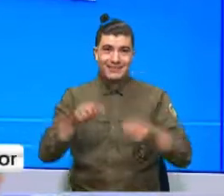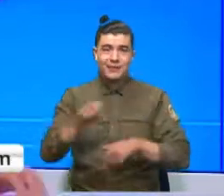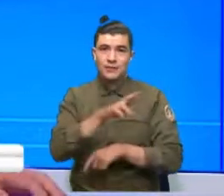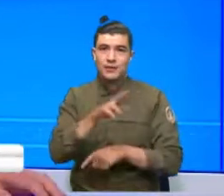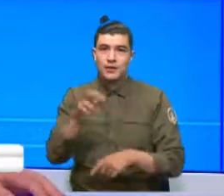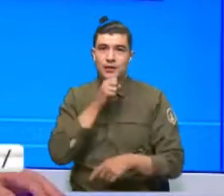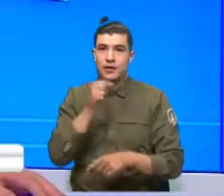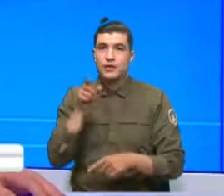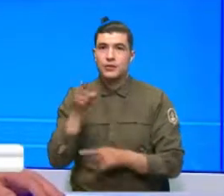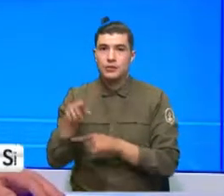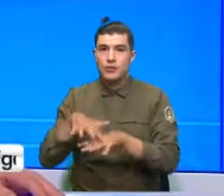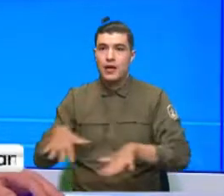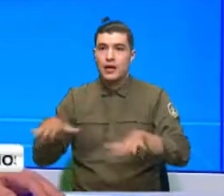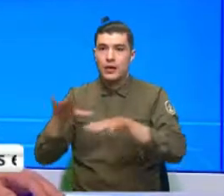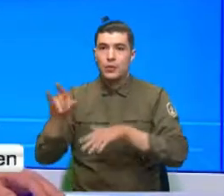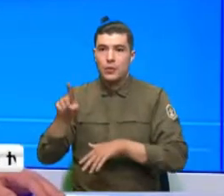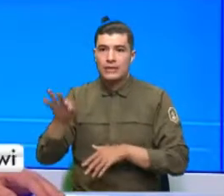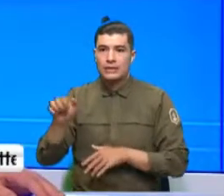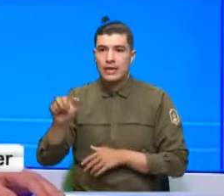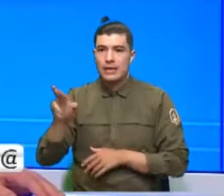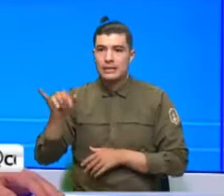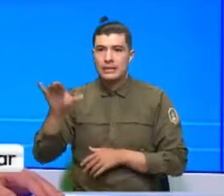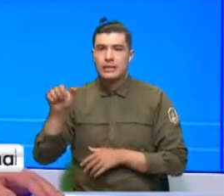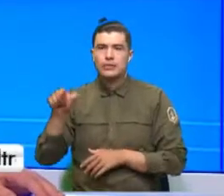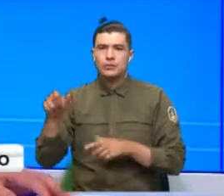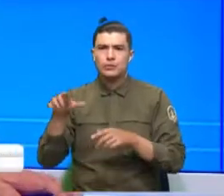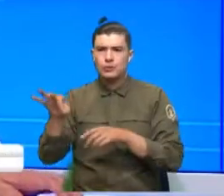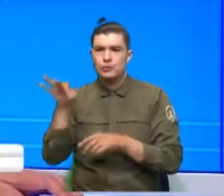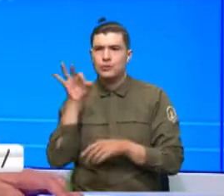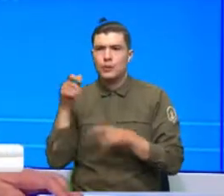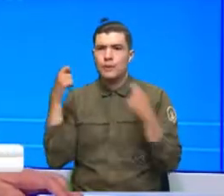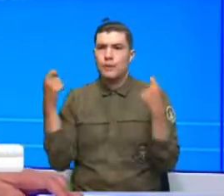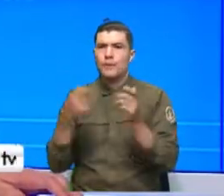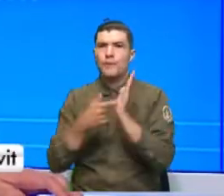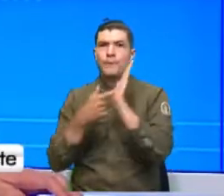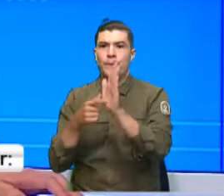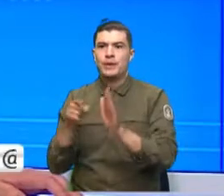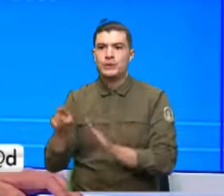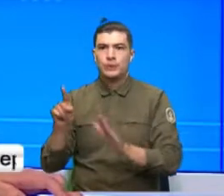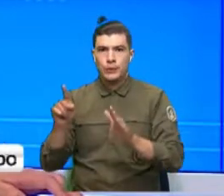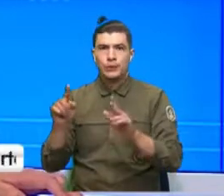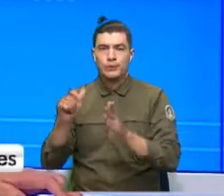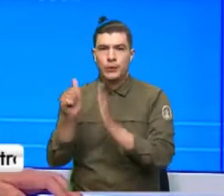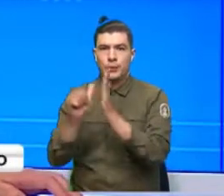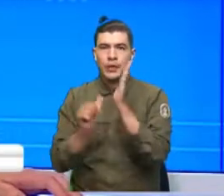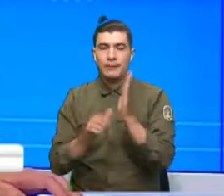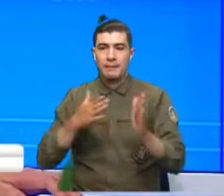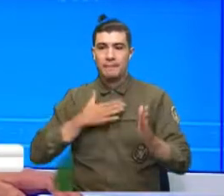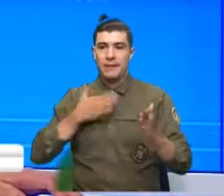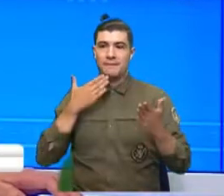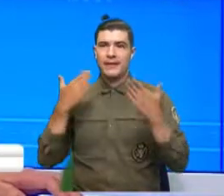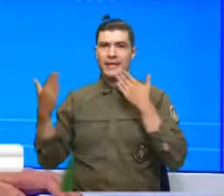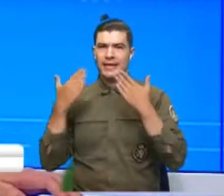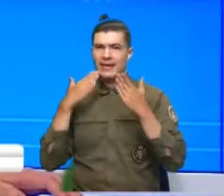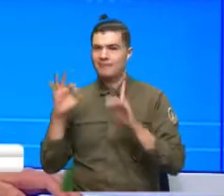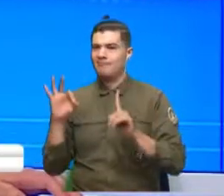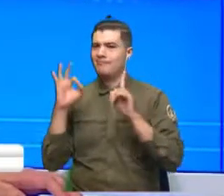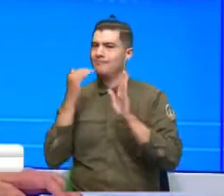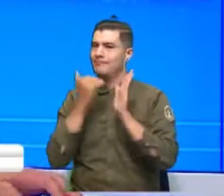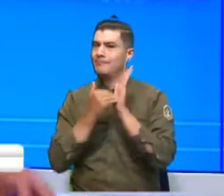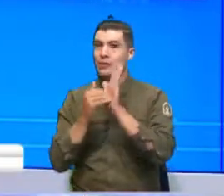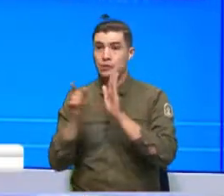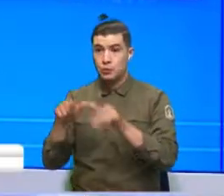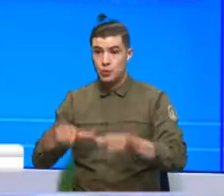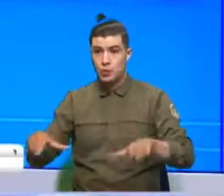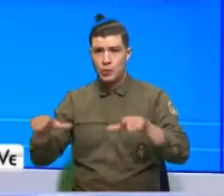Así, el corregimiento de Cuesta Rica es escogido como modelo a nivel nacional para el programa Mi Vereda Modelo. Esto se prepara para el desarrollo. Es un